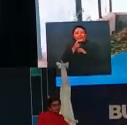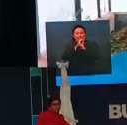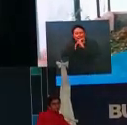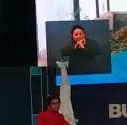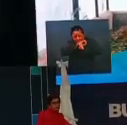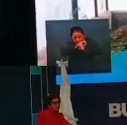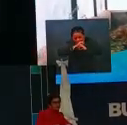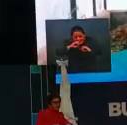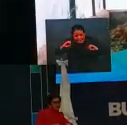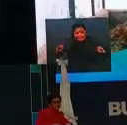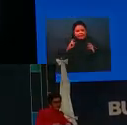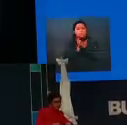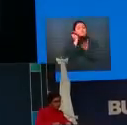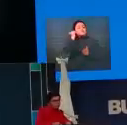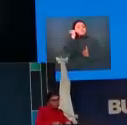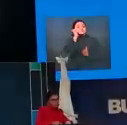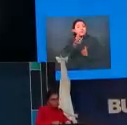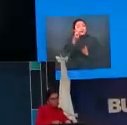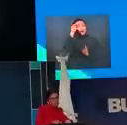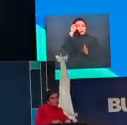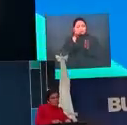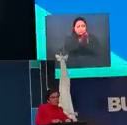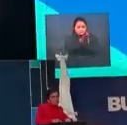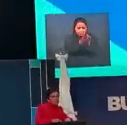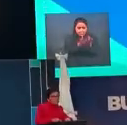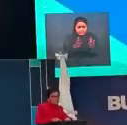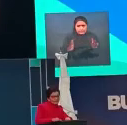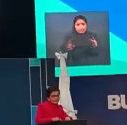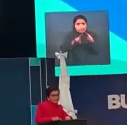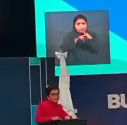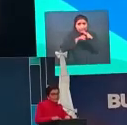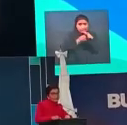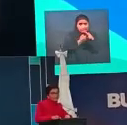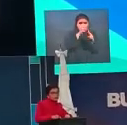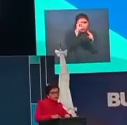de los estudios universitarios para